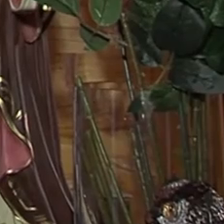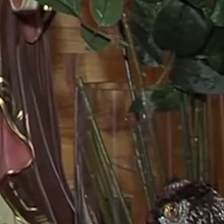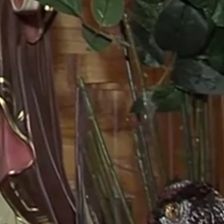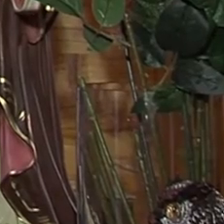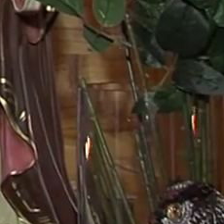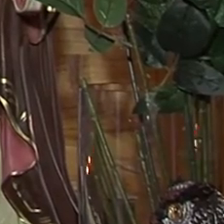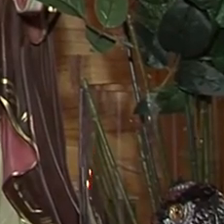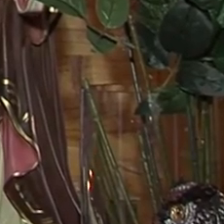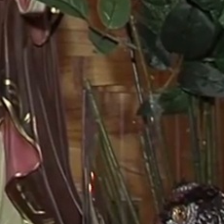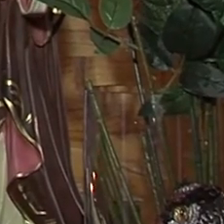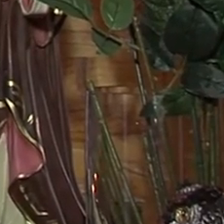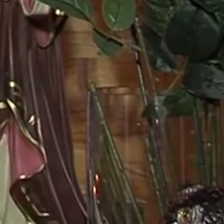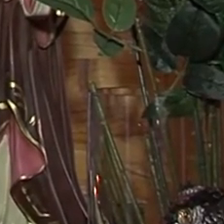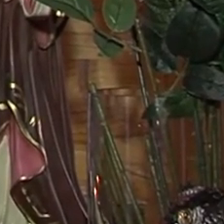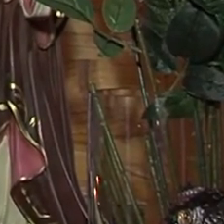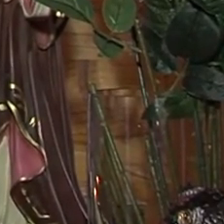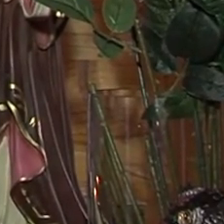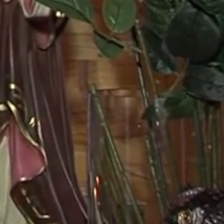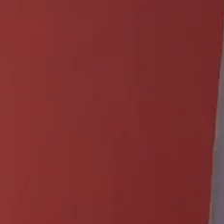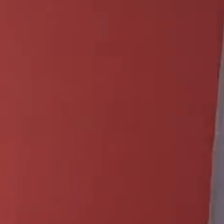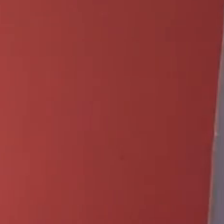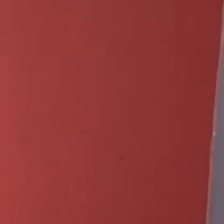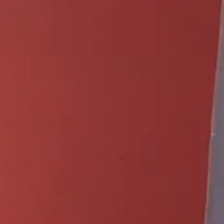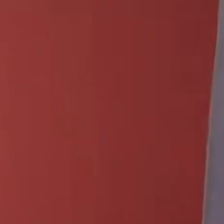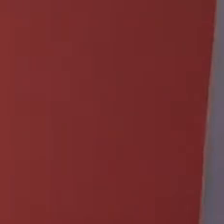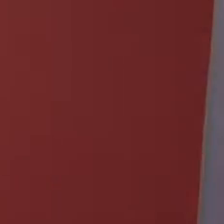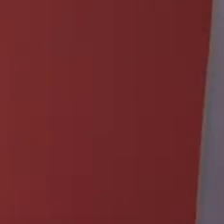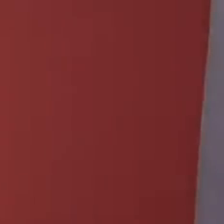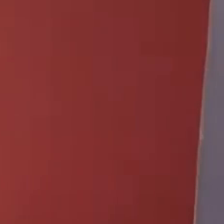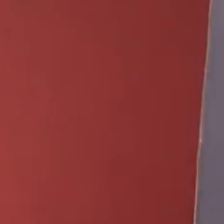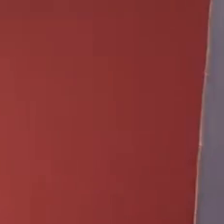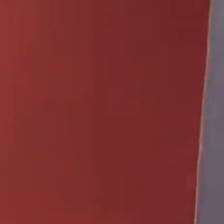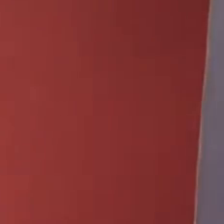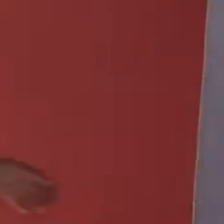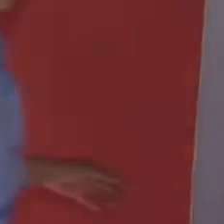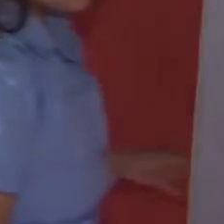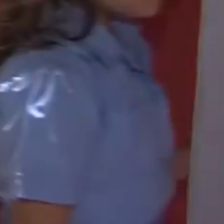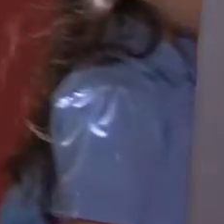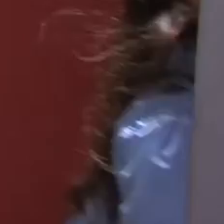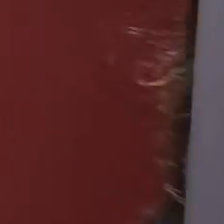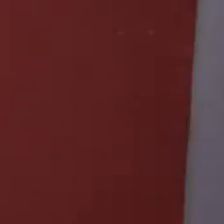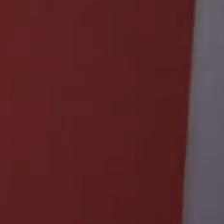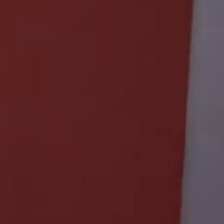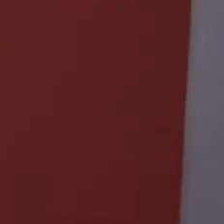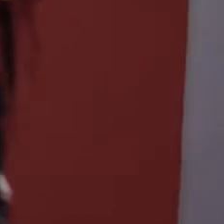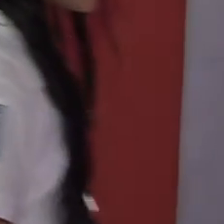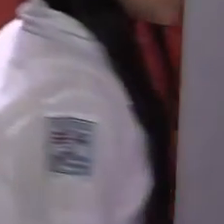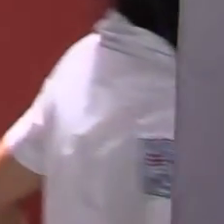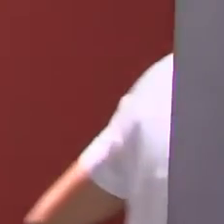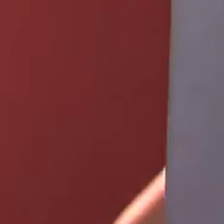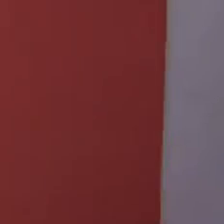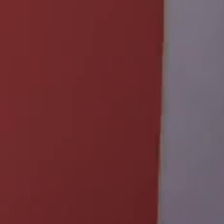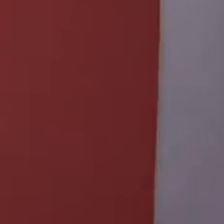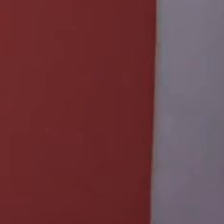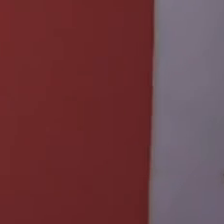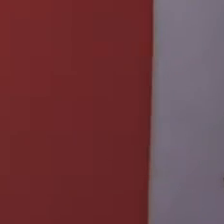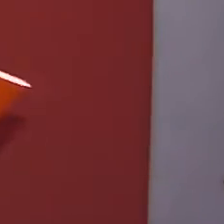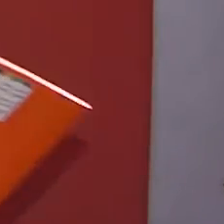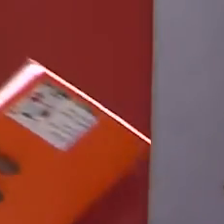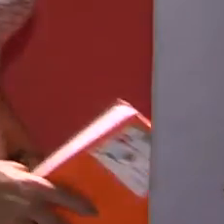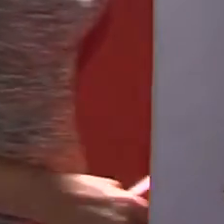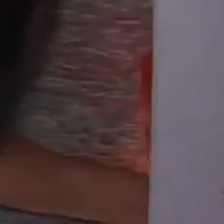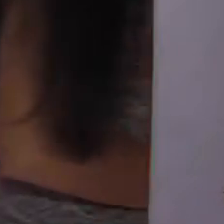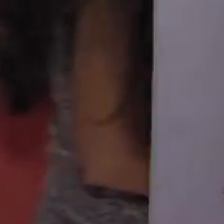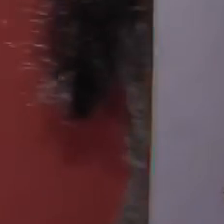vivienda fuprovi bueno mi nombre es alicia salas tengo 58 años y este hace